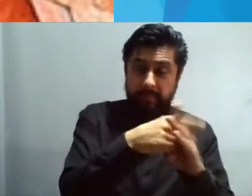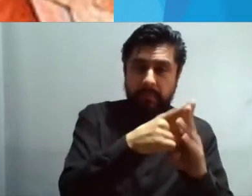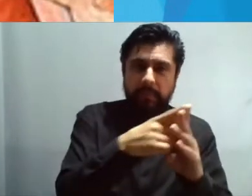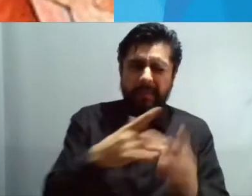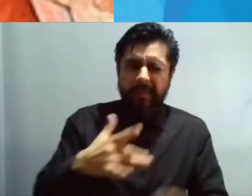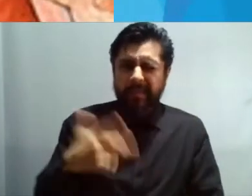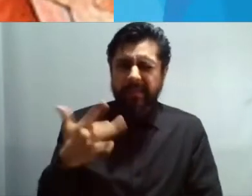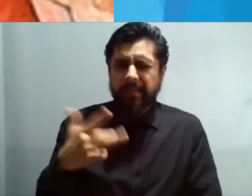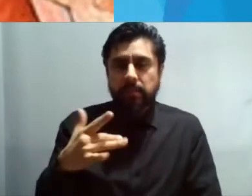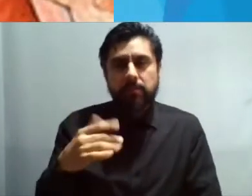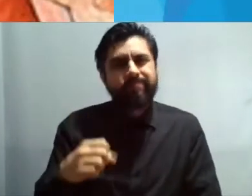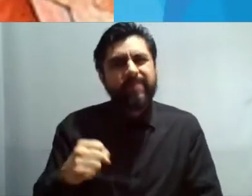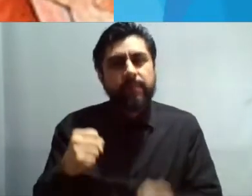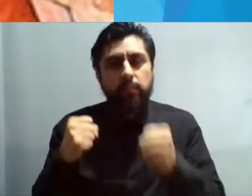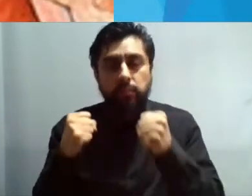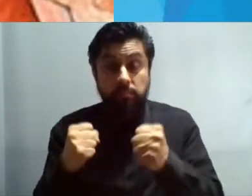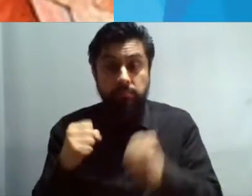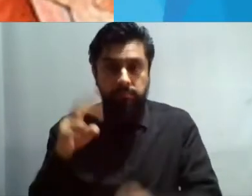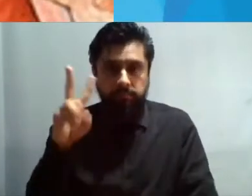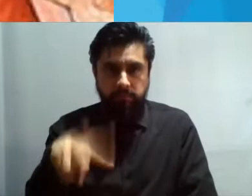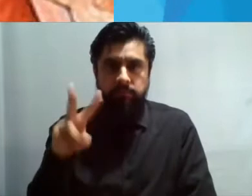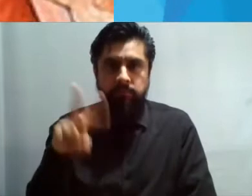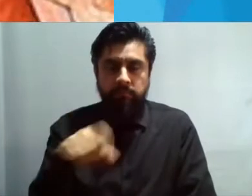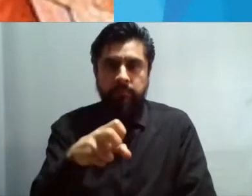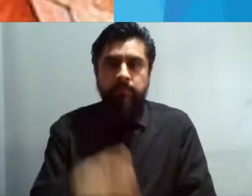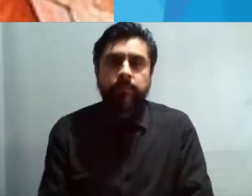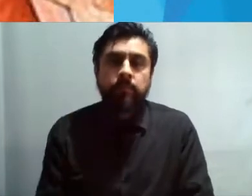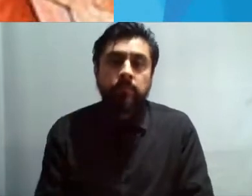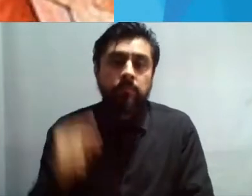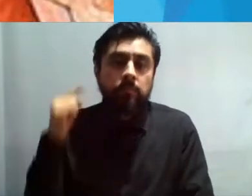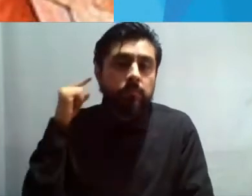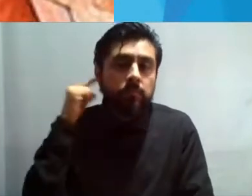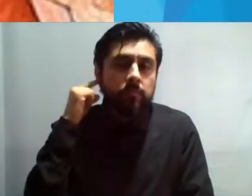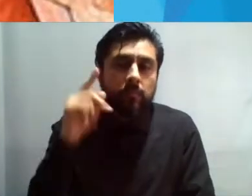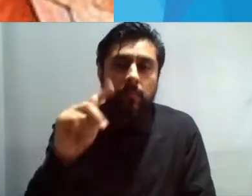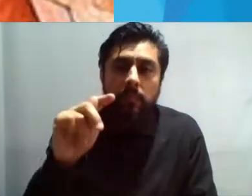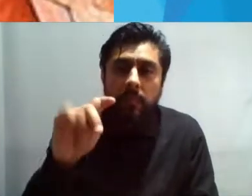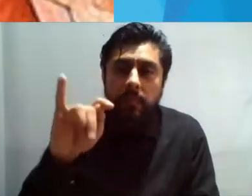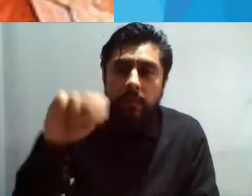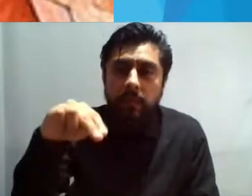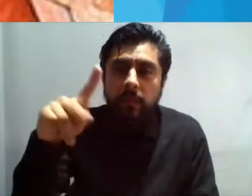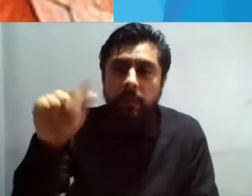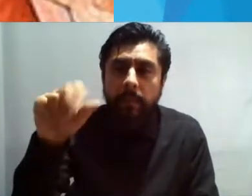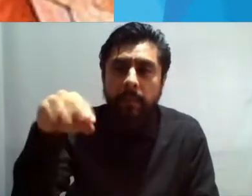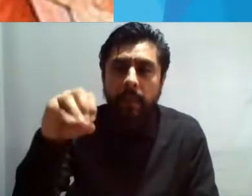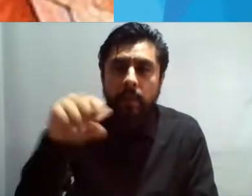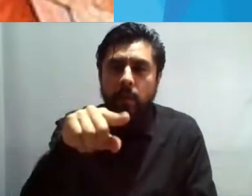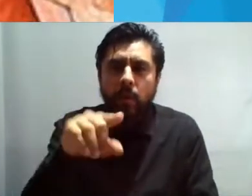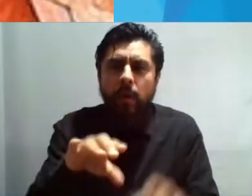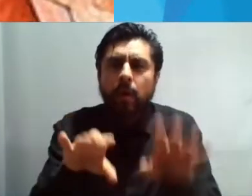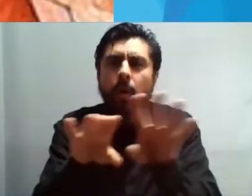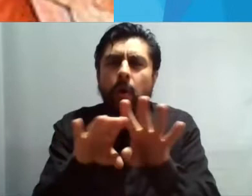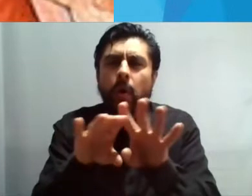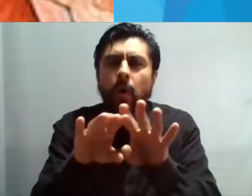intenso, el dolor es un dolor significativo. Bueno, el tímpano, que como lo dijimos previamente, es como un cuero de